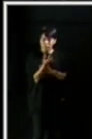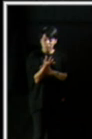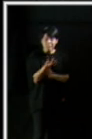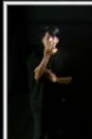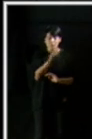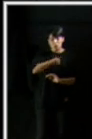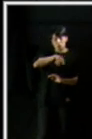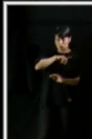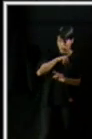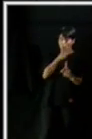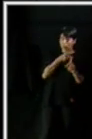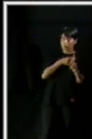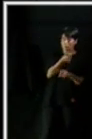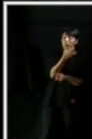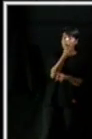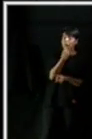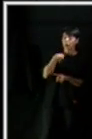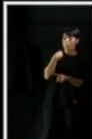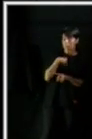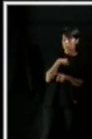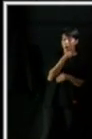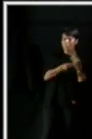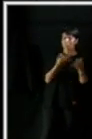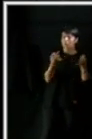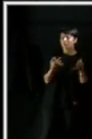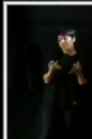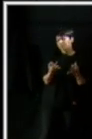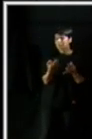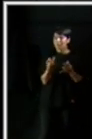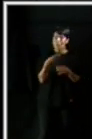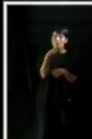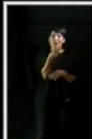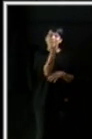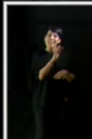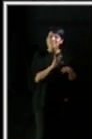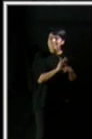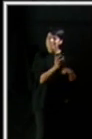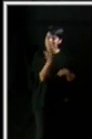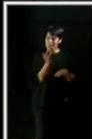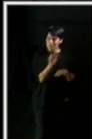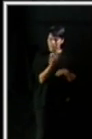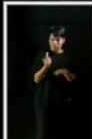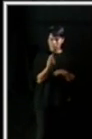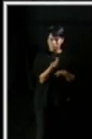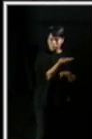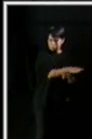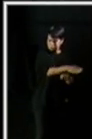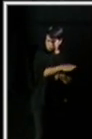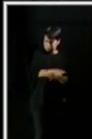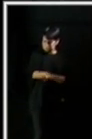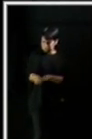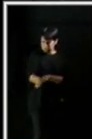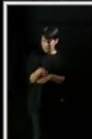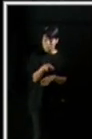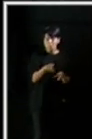a todas las que pueden son sensibles nosotros decimos que son sensibles y después esa población de